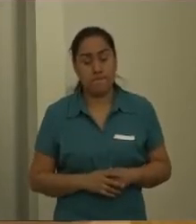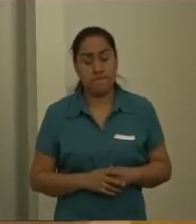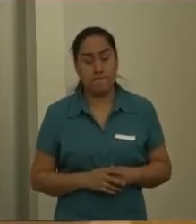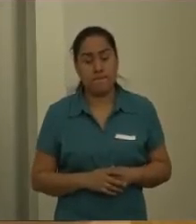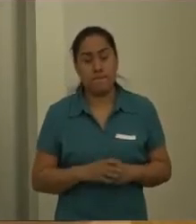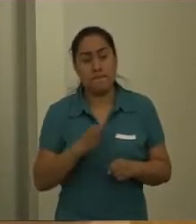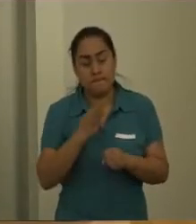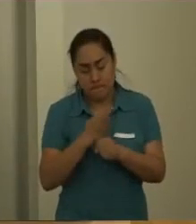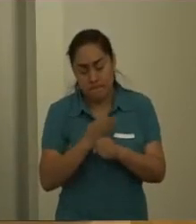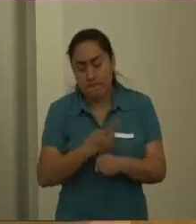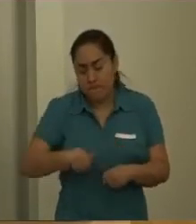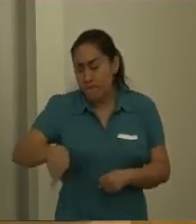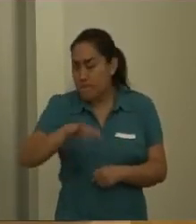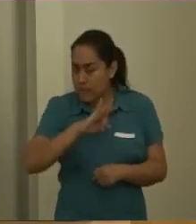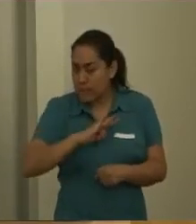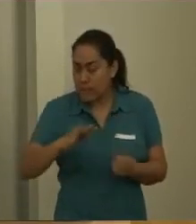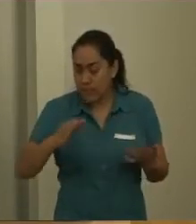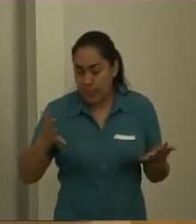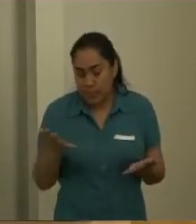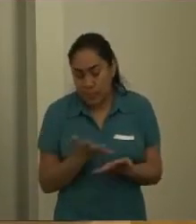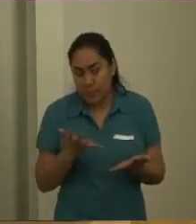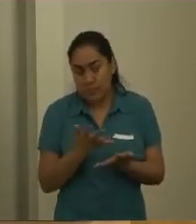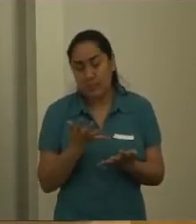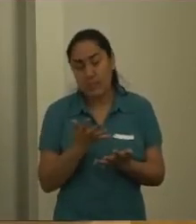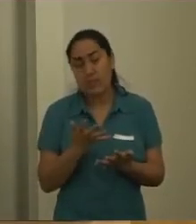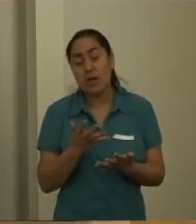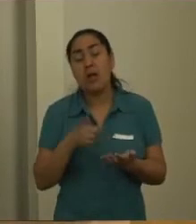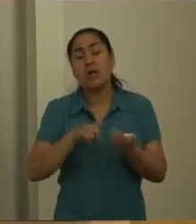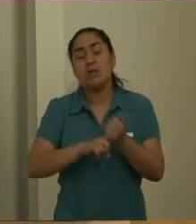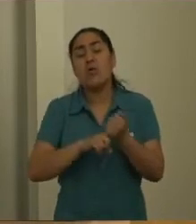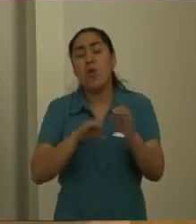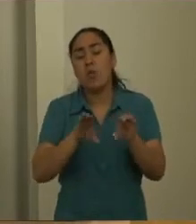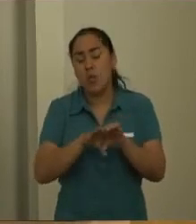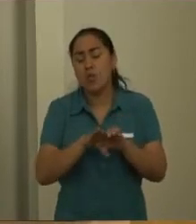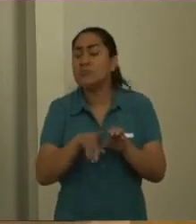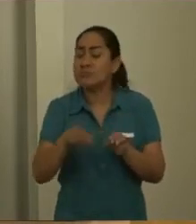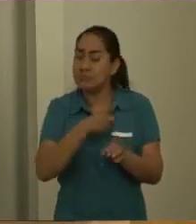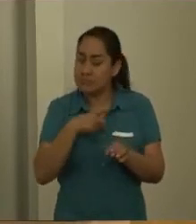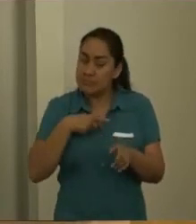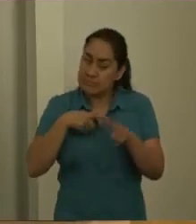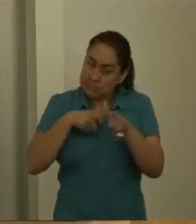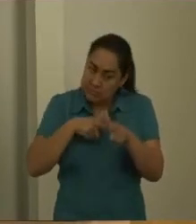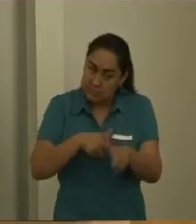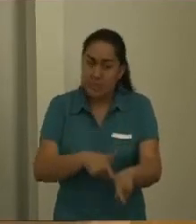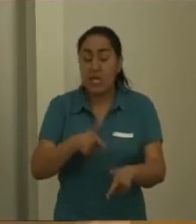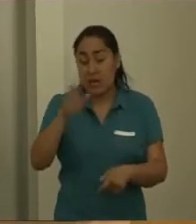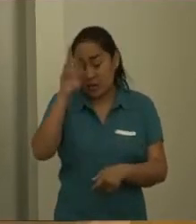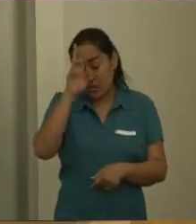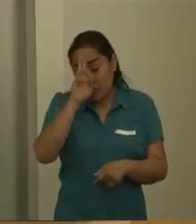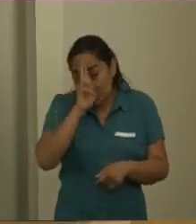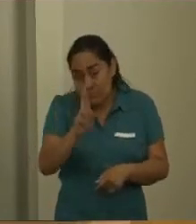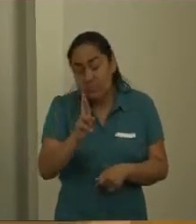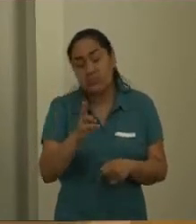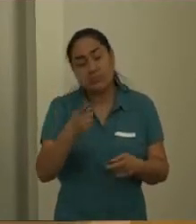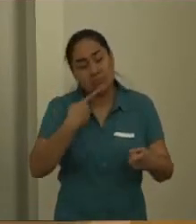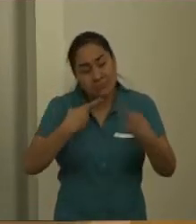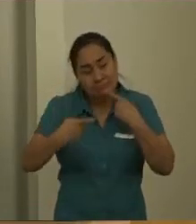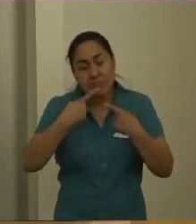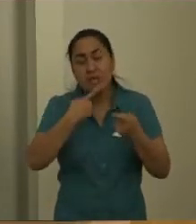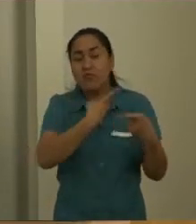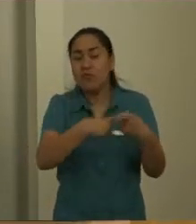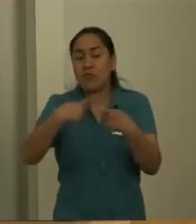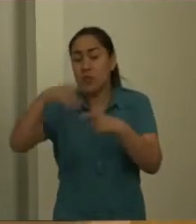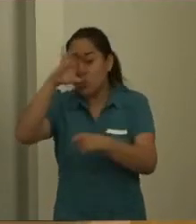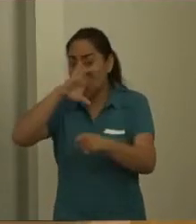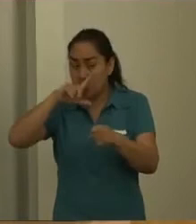clara puede construirse solo a través de un constante y respetuoso diálogo intercultural y sólo